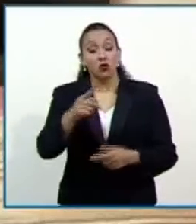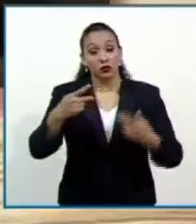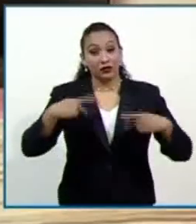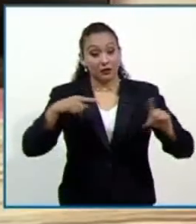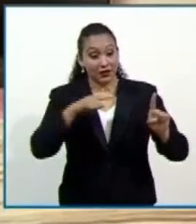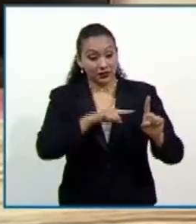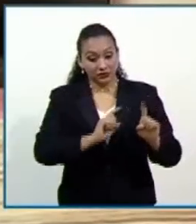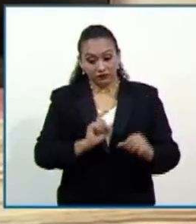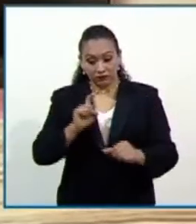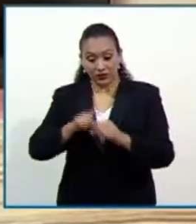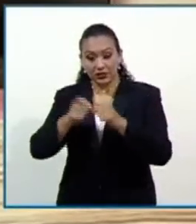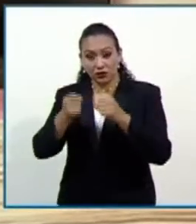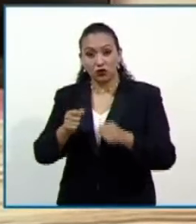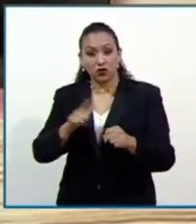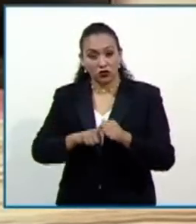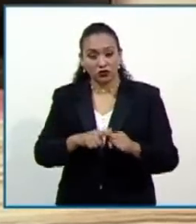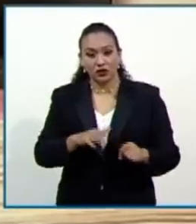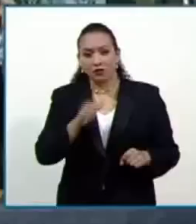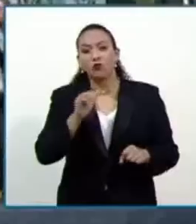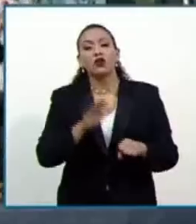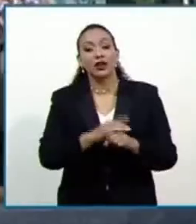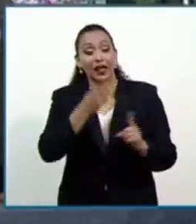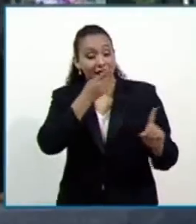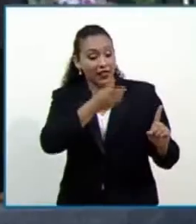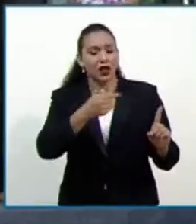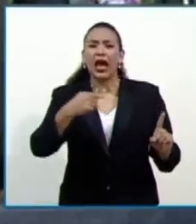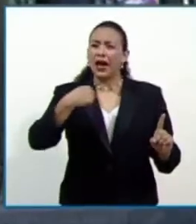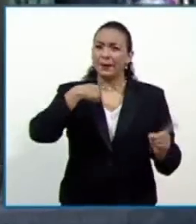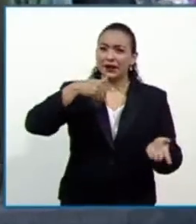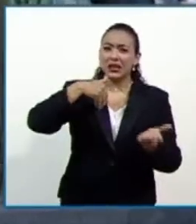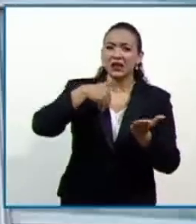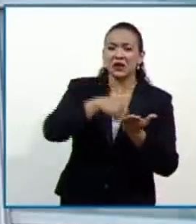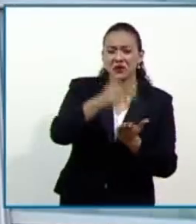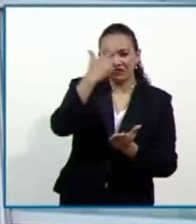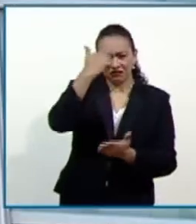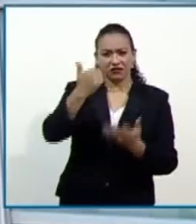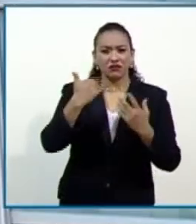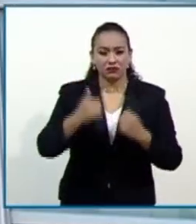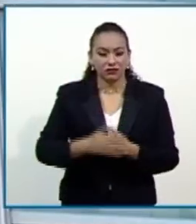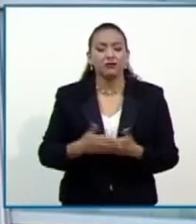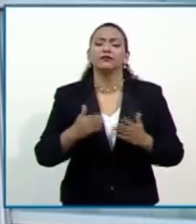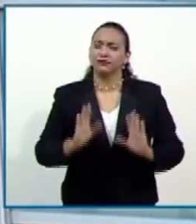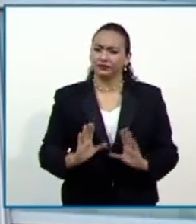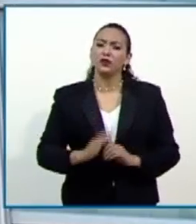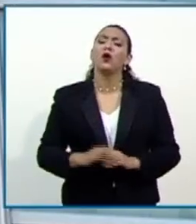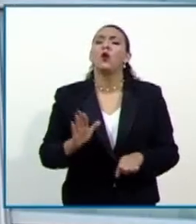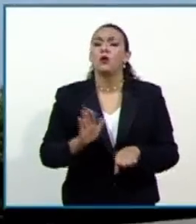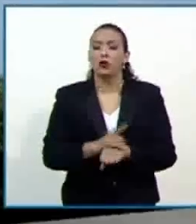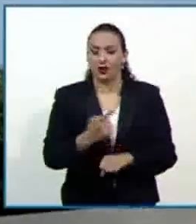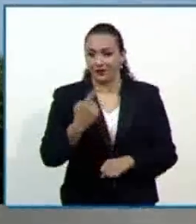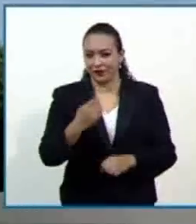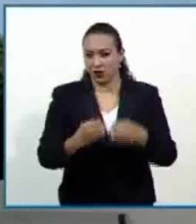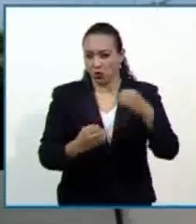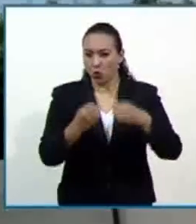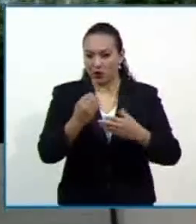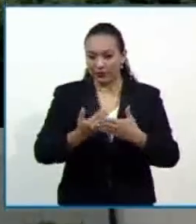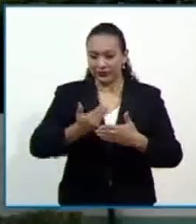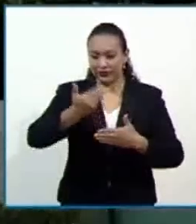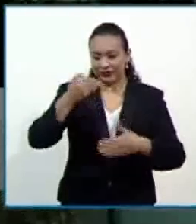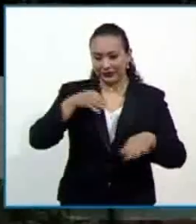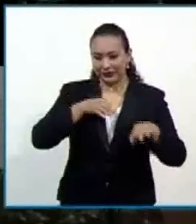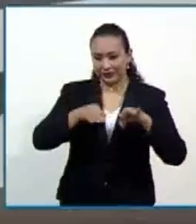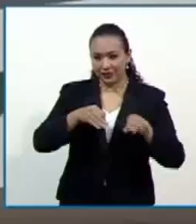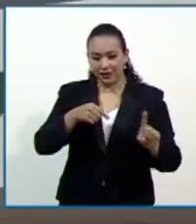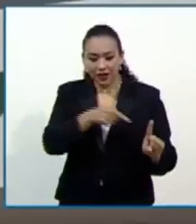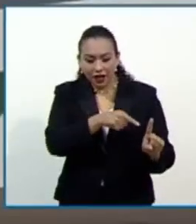Seguro Social, quien argumentaba haber sido despedido de manera injustificada. Lo anterior porque en el juicio ordinario laboral